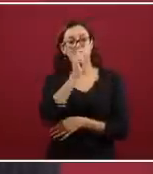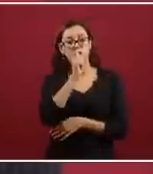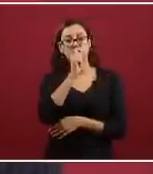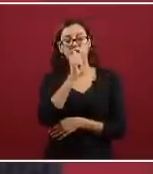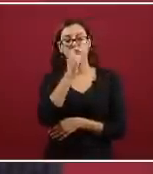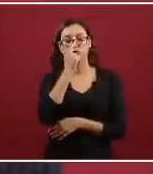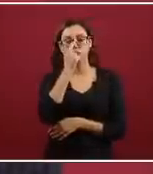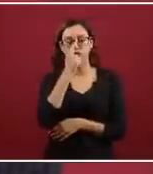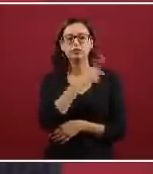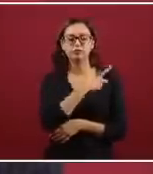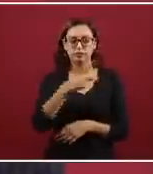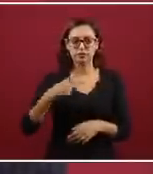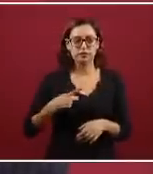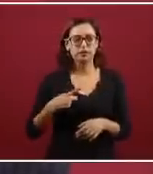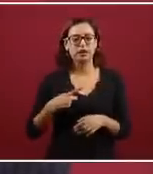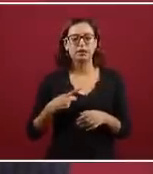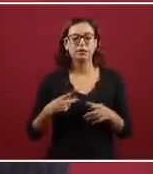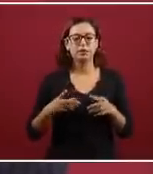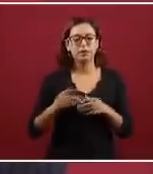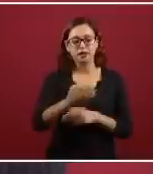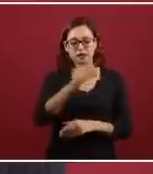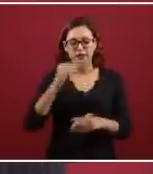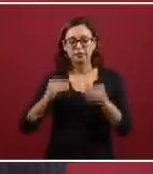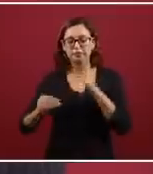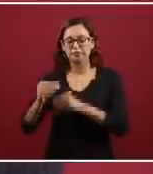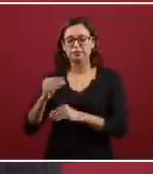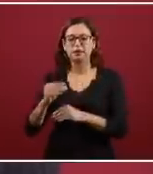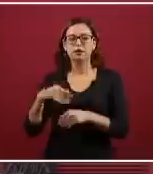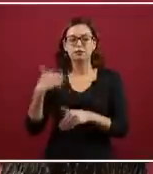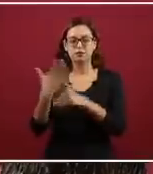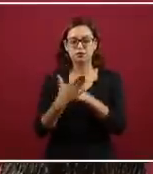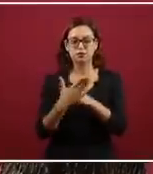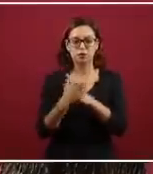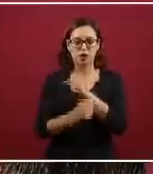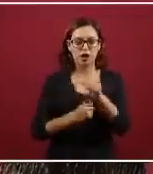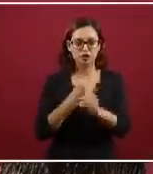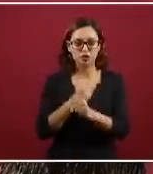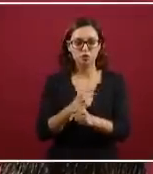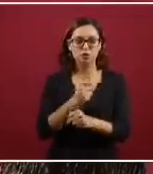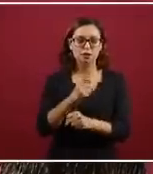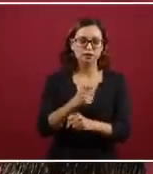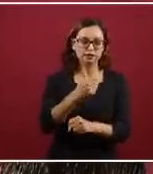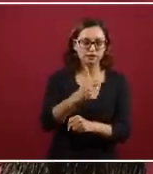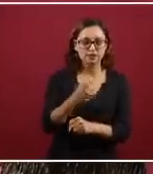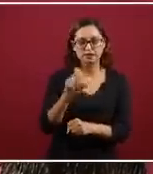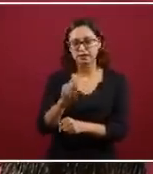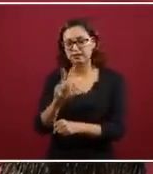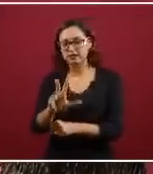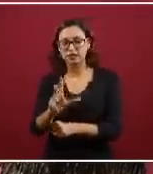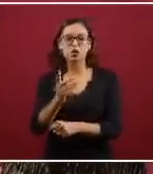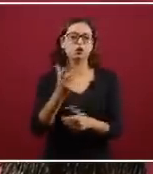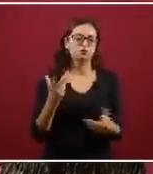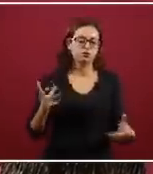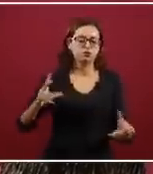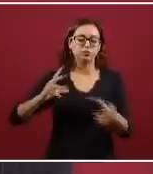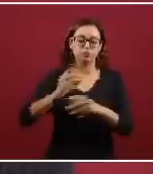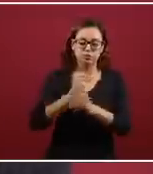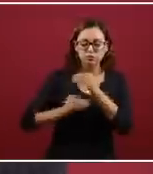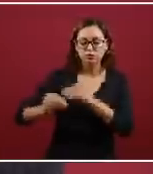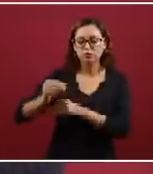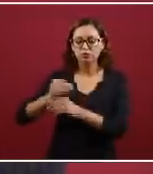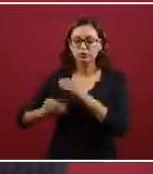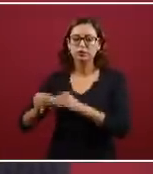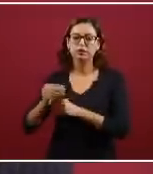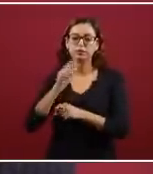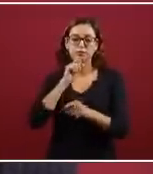que se reintegre el monto entre el año 26 y el año 35 en la incorporación de la tarifa y con meses